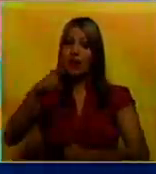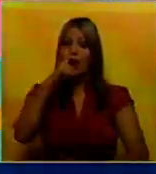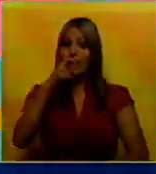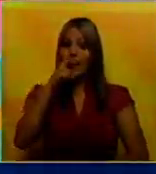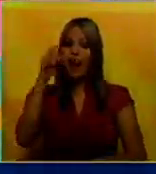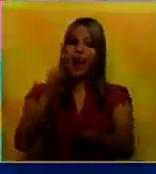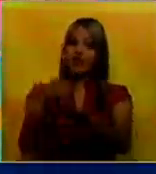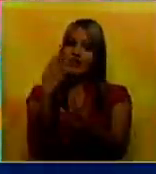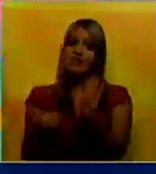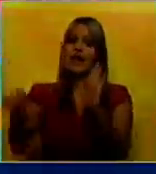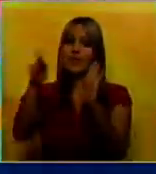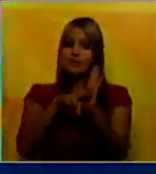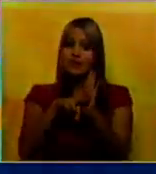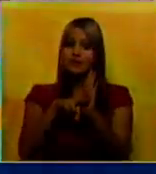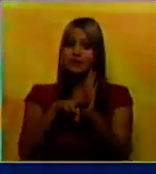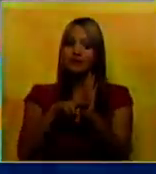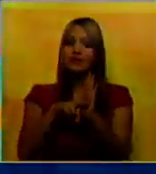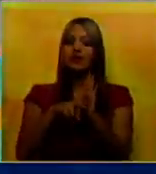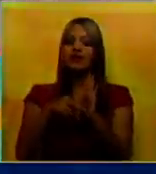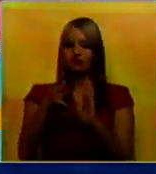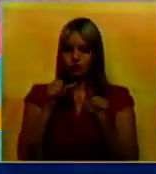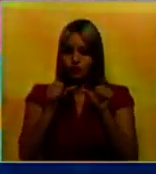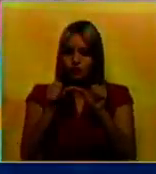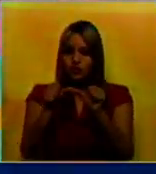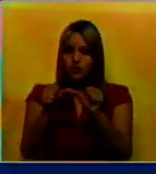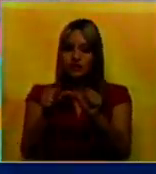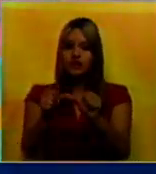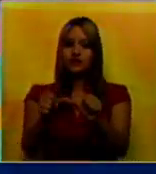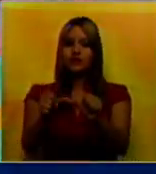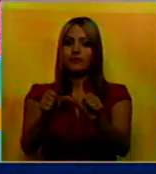ha enfatizado que va a representar la continuidad